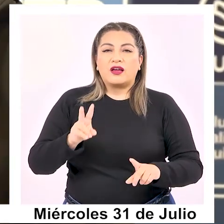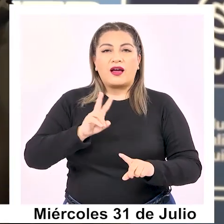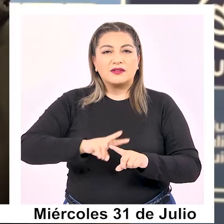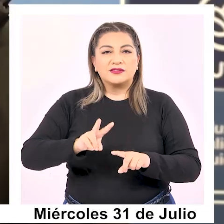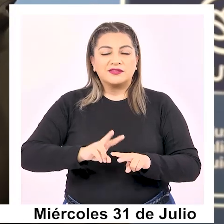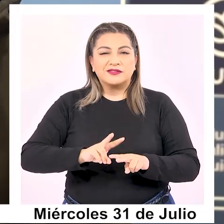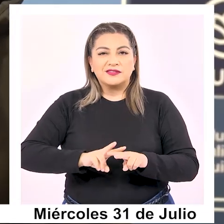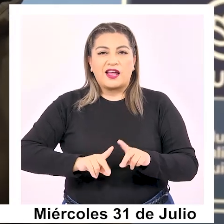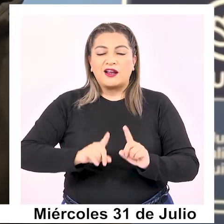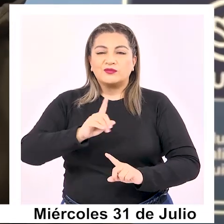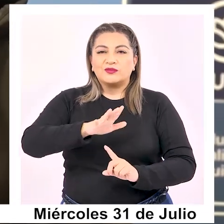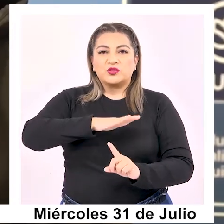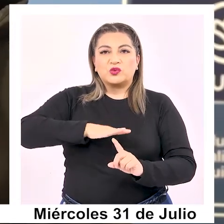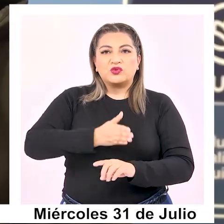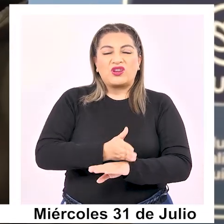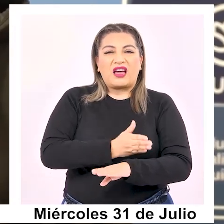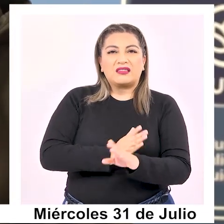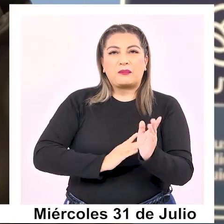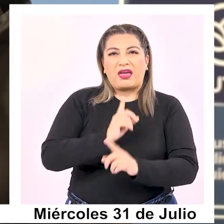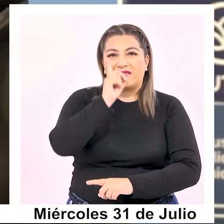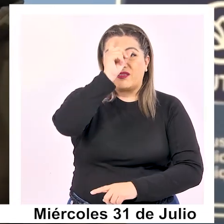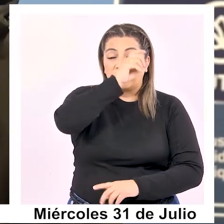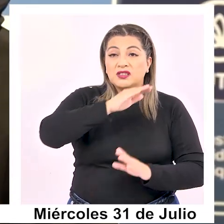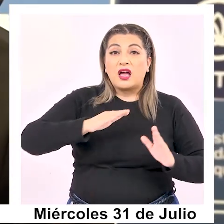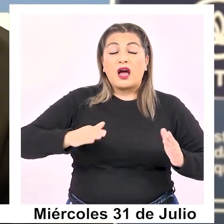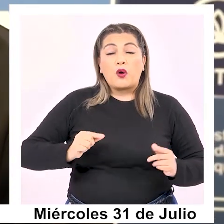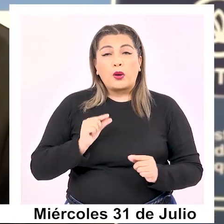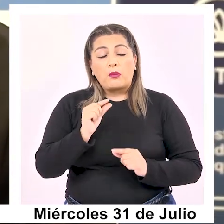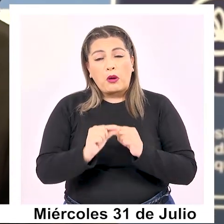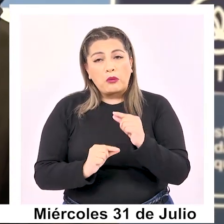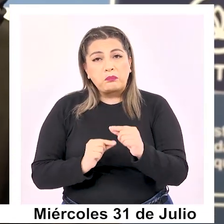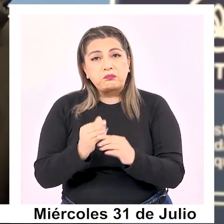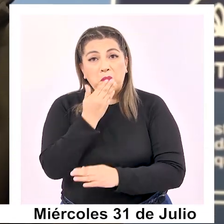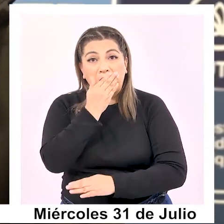que Al principio eran más difíciles Hablo de mi proceso